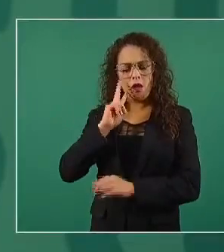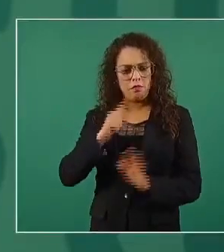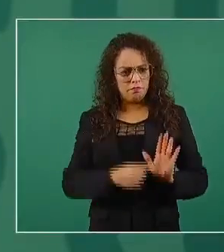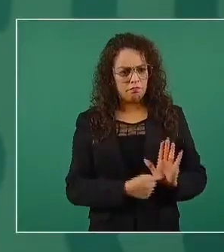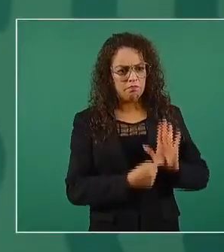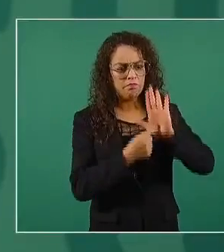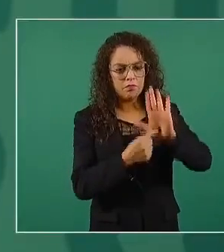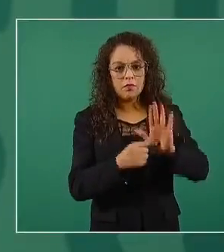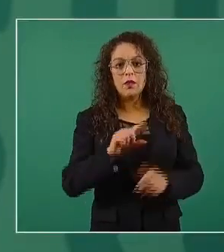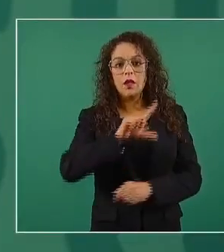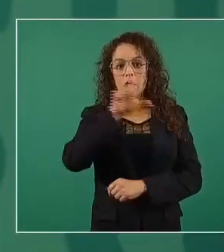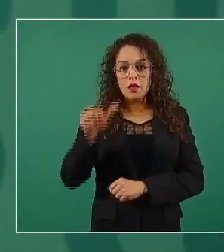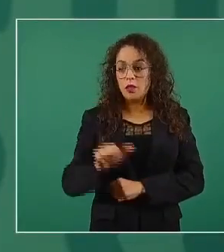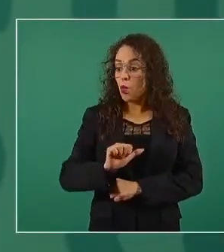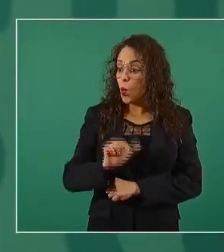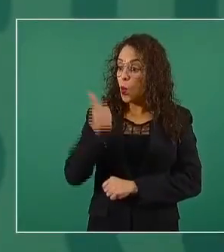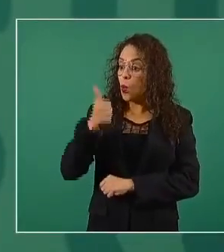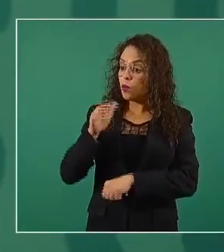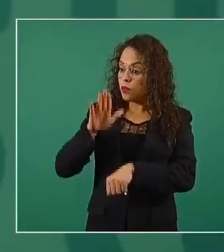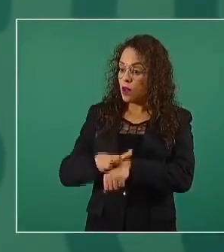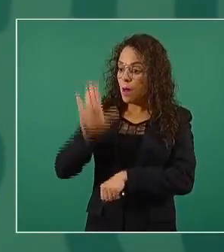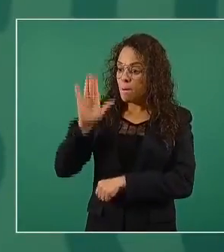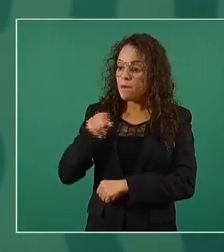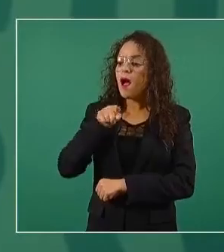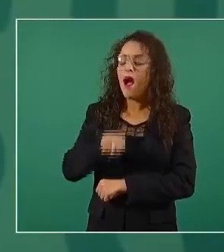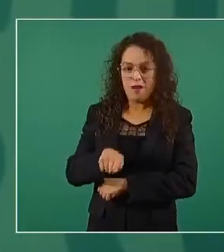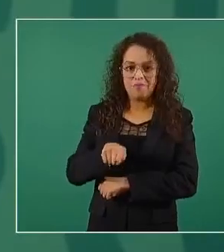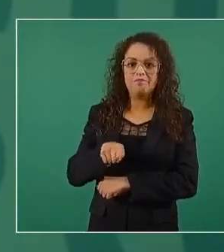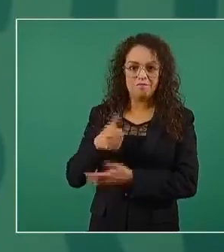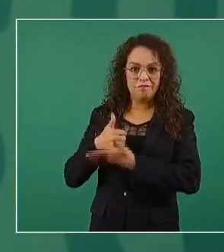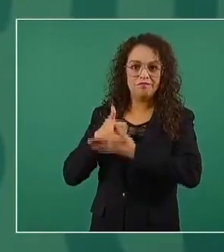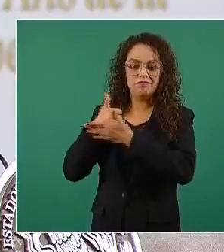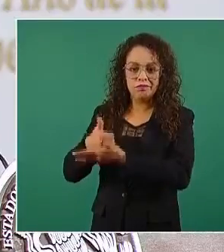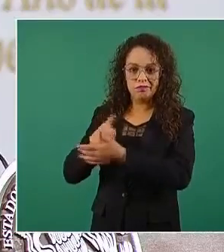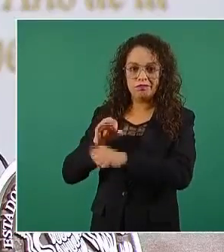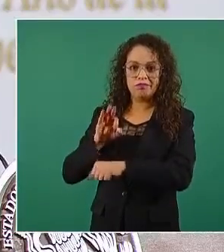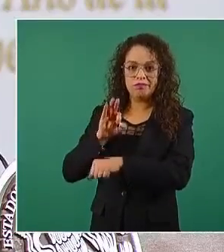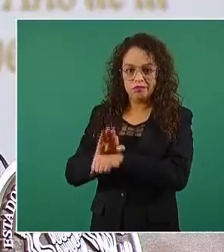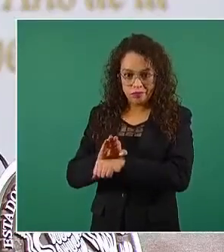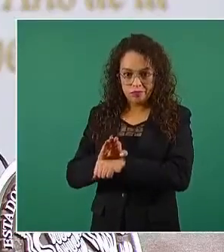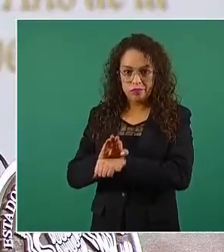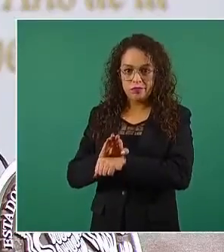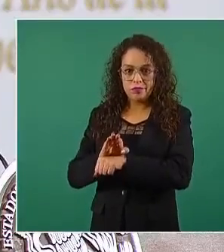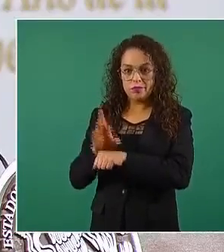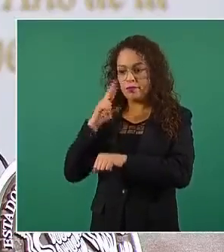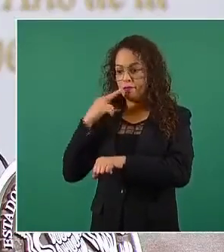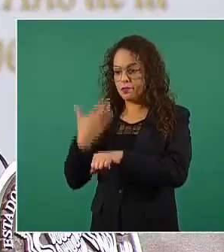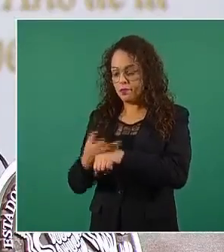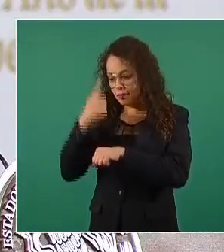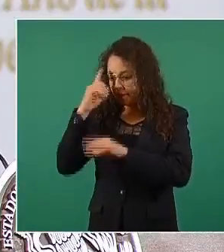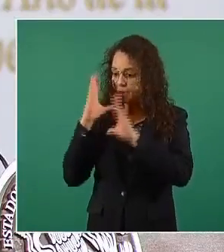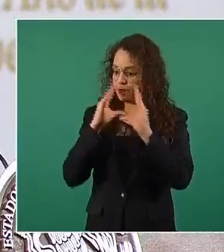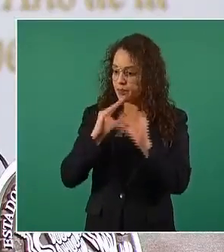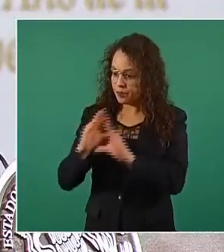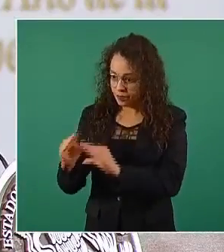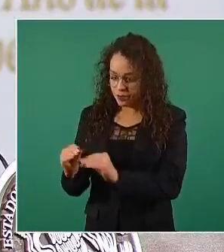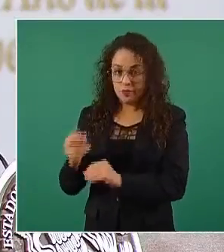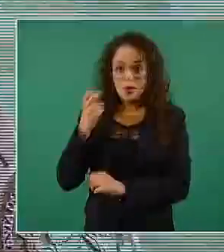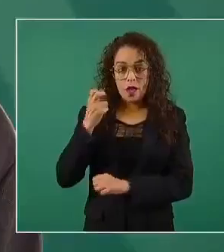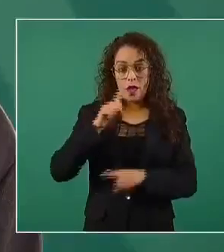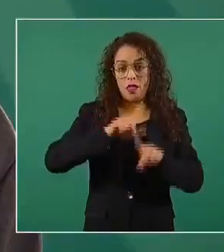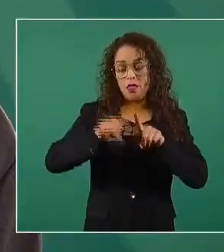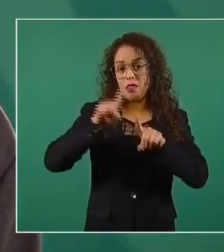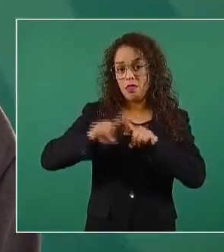formar la comunidad de aprendizaje. Con esto responde al doble predicamento de un maestro multigrado: manejar